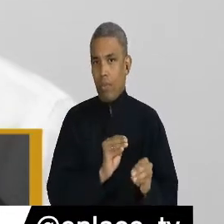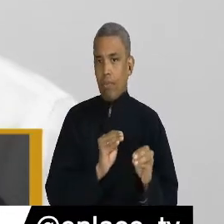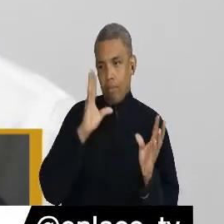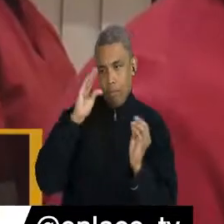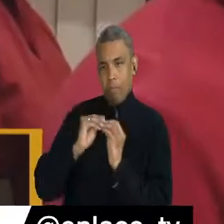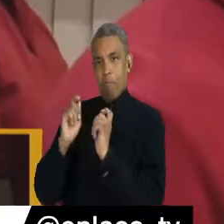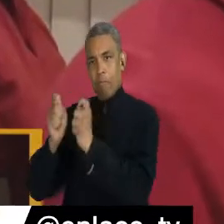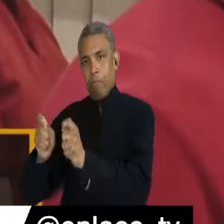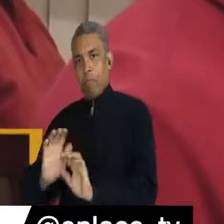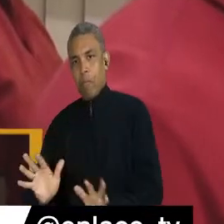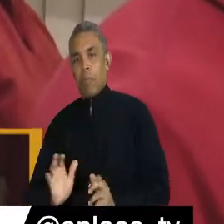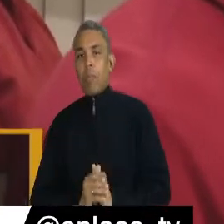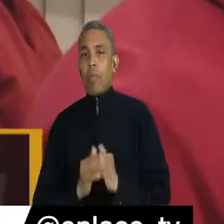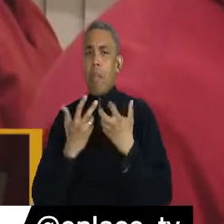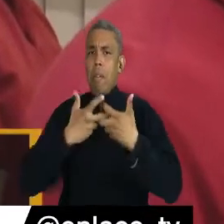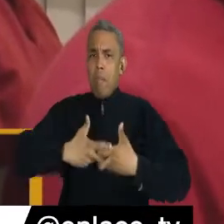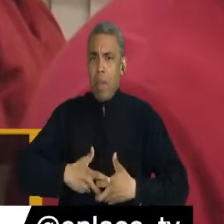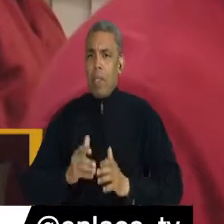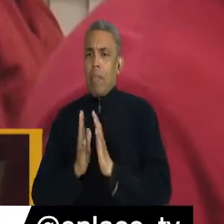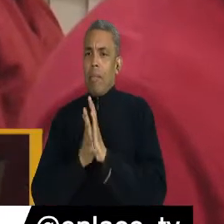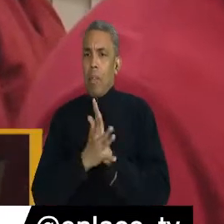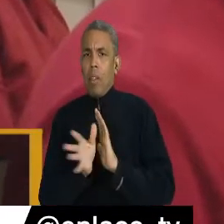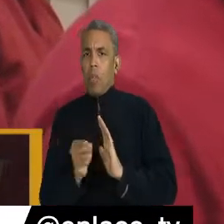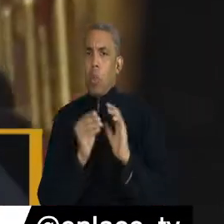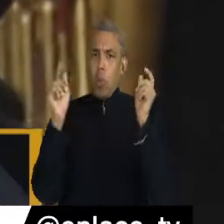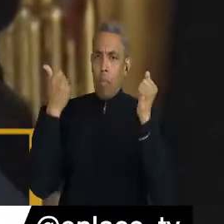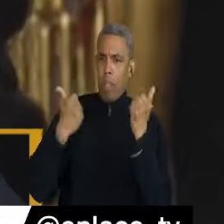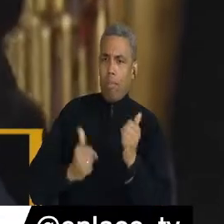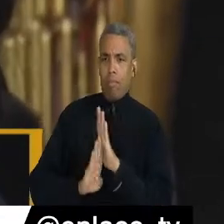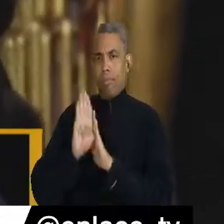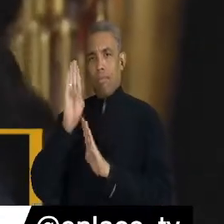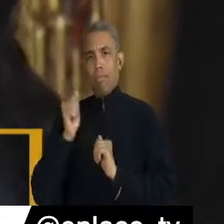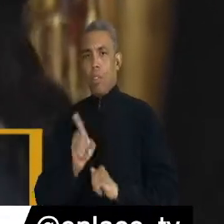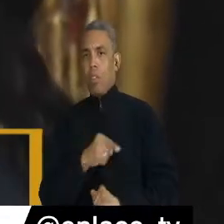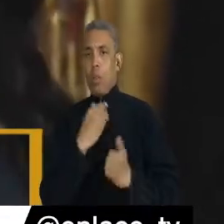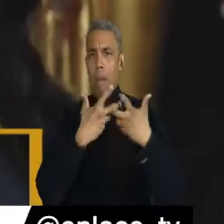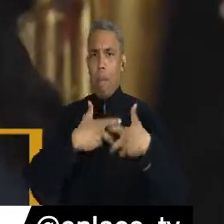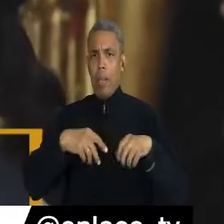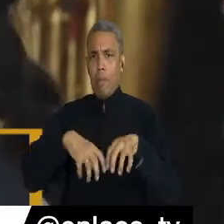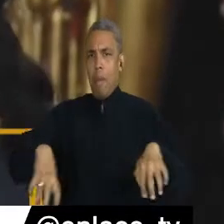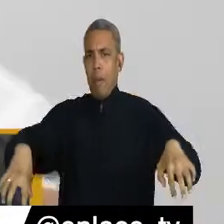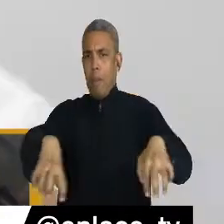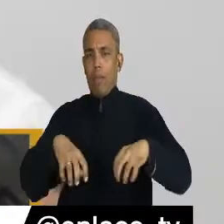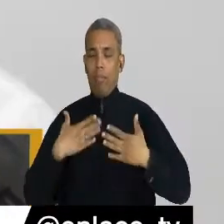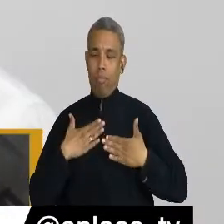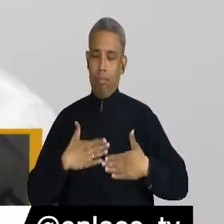sector empresarial. Los afiliados conocieron de la dirección ejecutiva toda la labor administrativa adelantada y sus resultados.